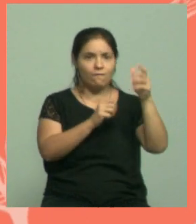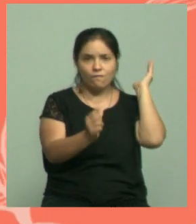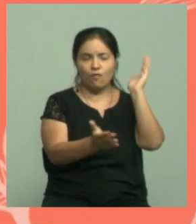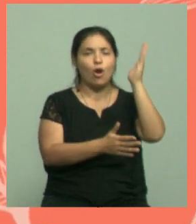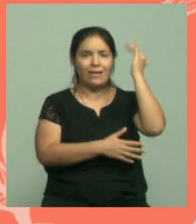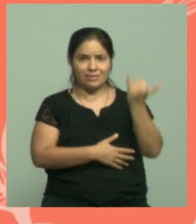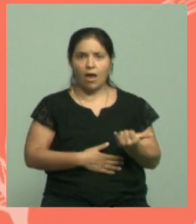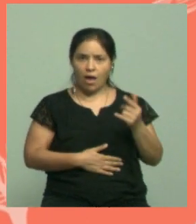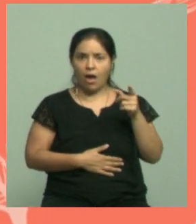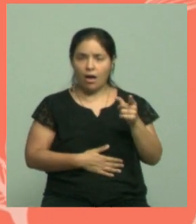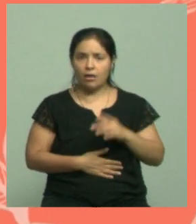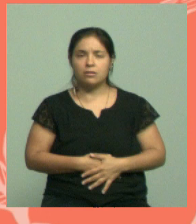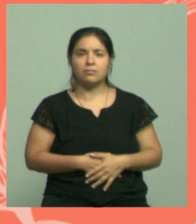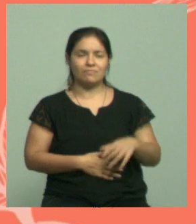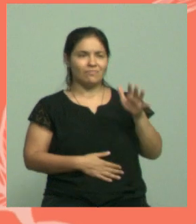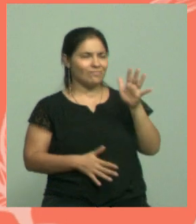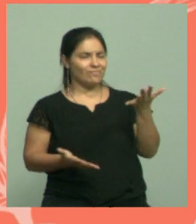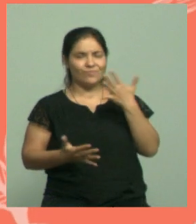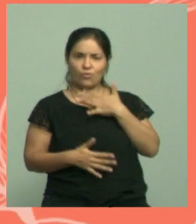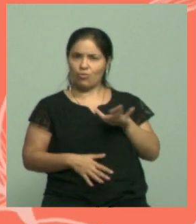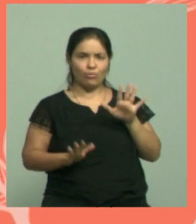que este accionar, este